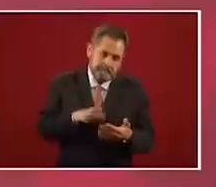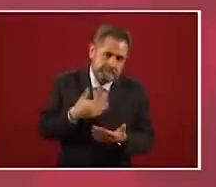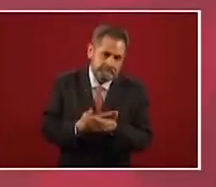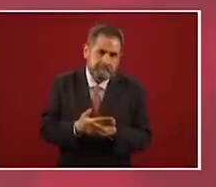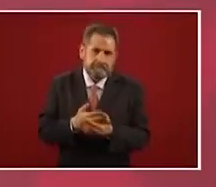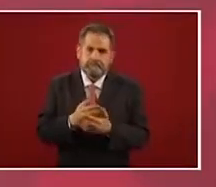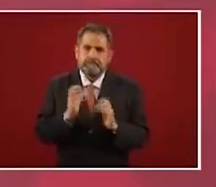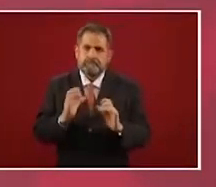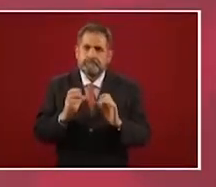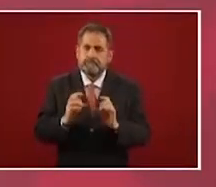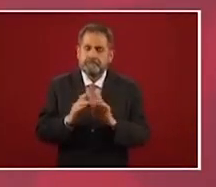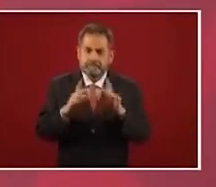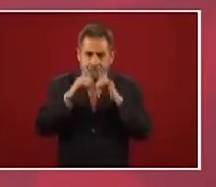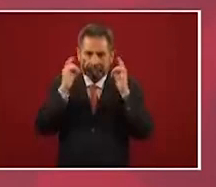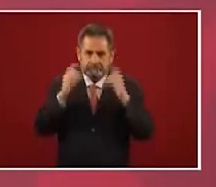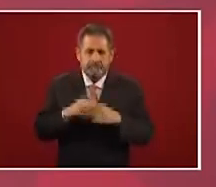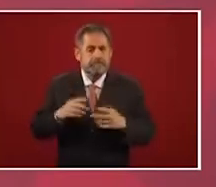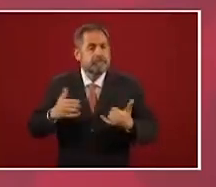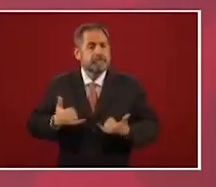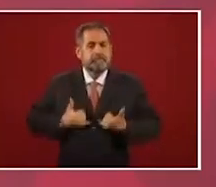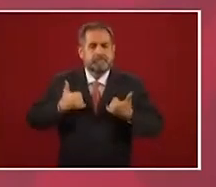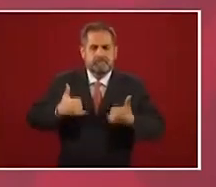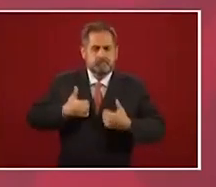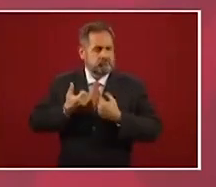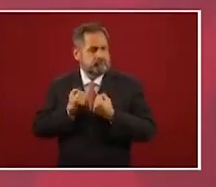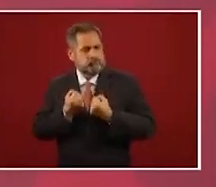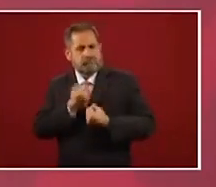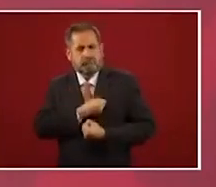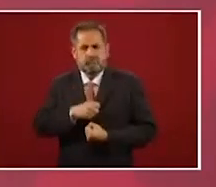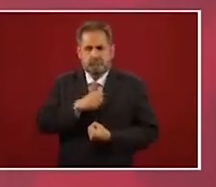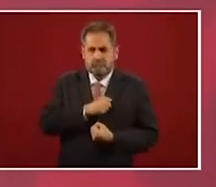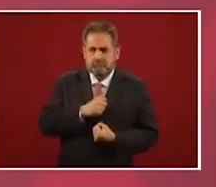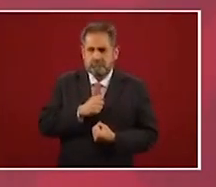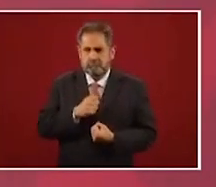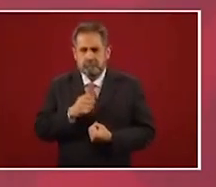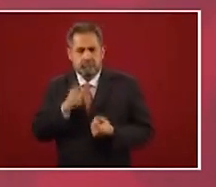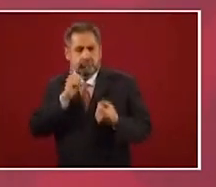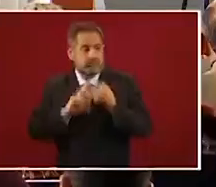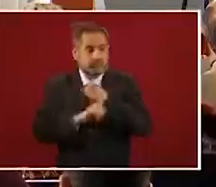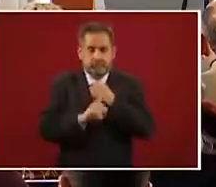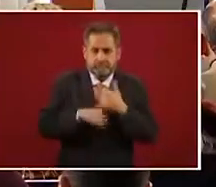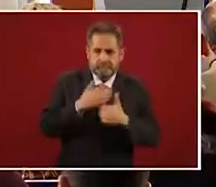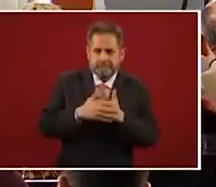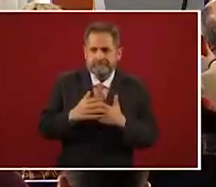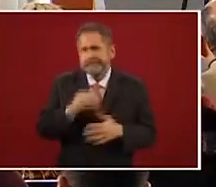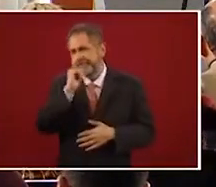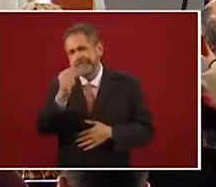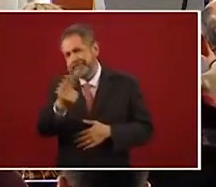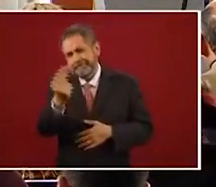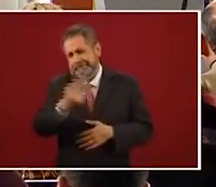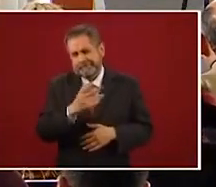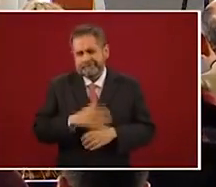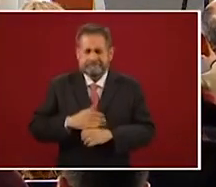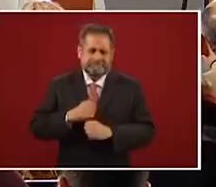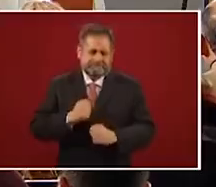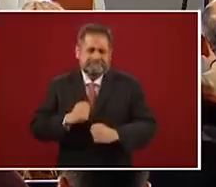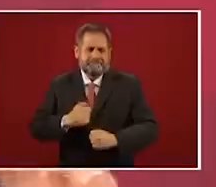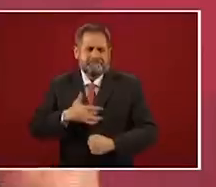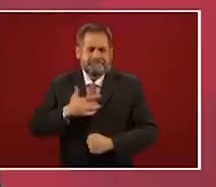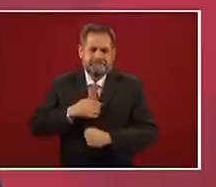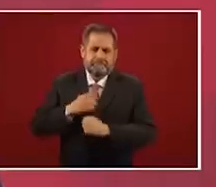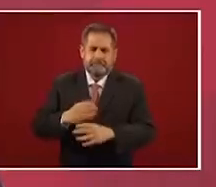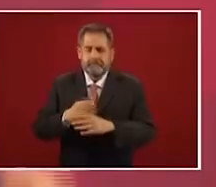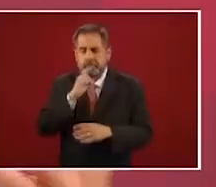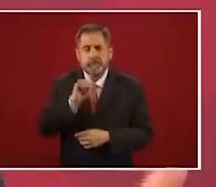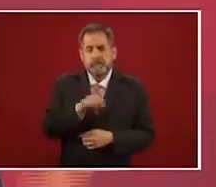que se complique la influenza. Las personas jóvenes, sanas y que no sean mujeres embarazadas no necesitan vacunarse contra la influenza y